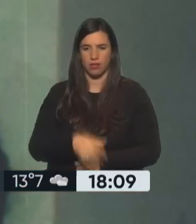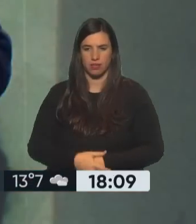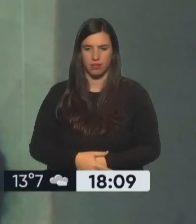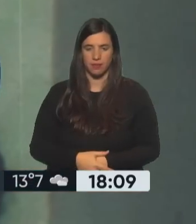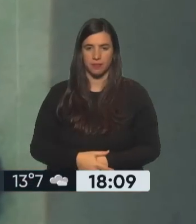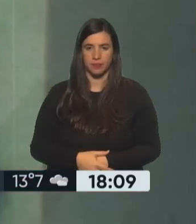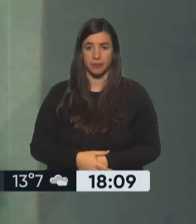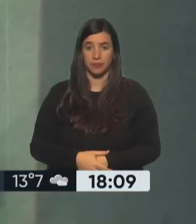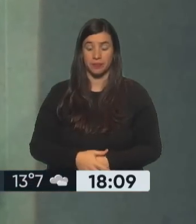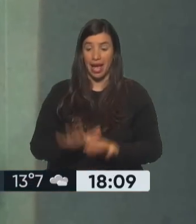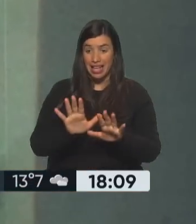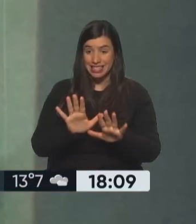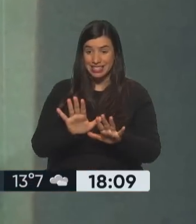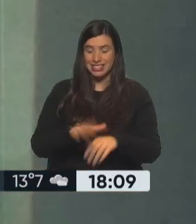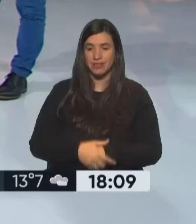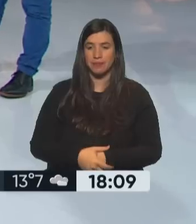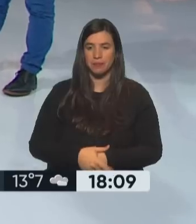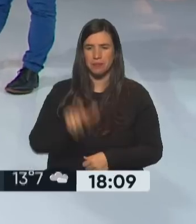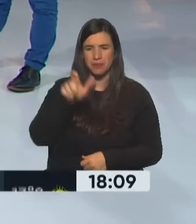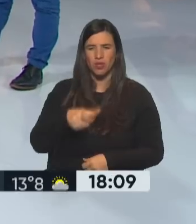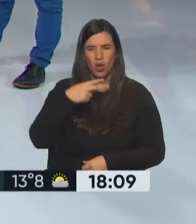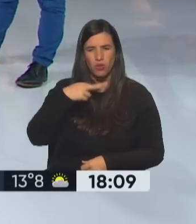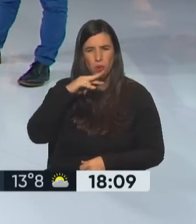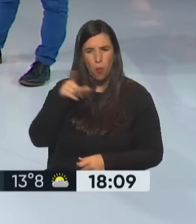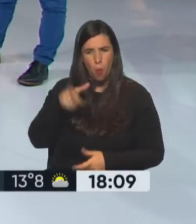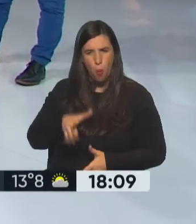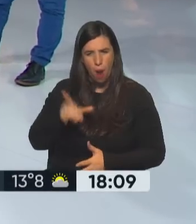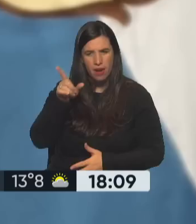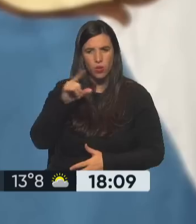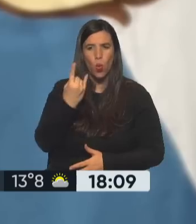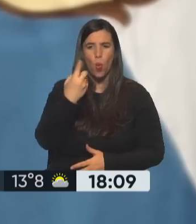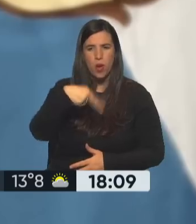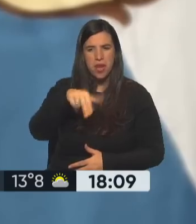el sanjuanino Uñac, entre otras cosas, dijo: